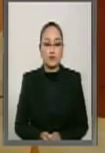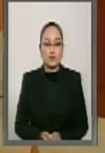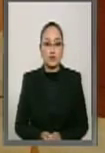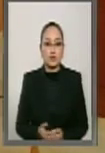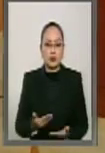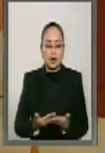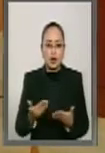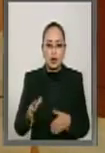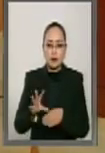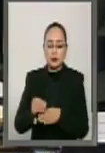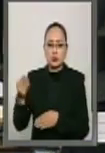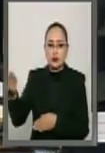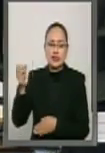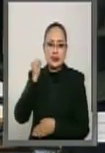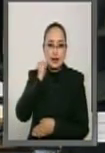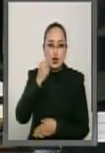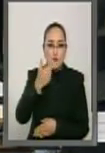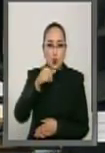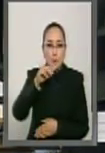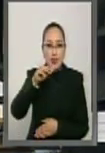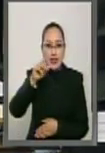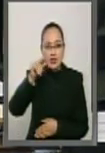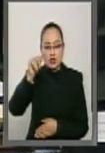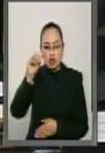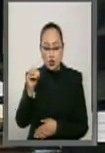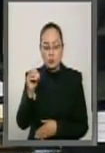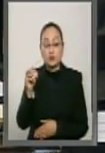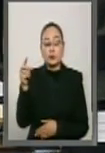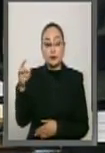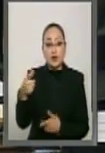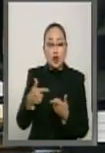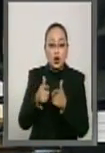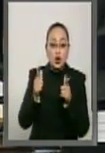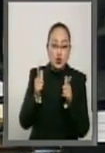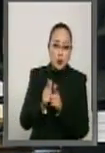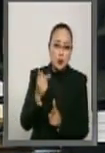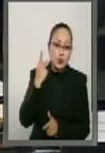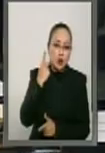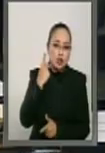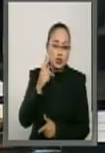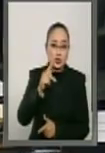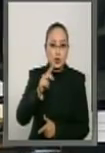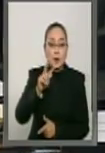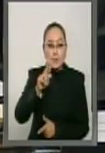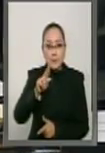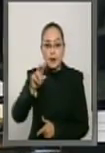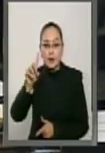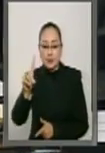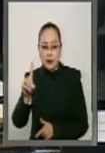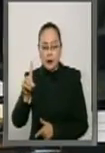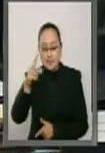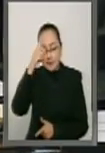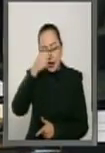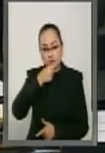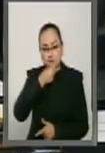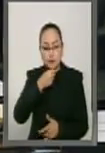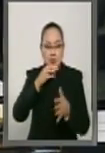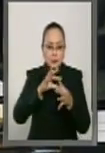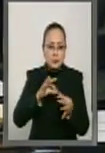El uso de la palabra al senador Humberto Mayans Canaval, del Grupo Parlamentario del Partido Revolucionario Institucional, para hablar a favor del